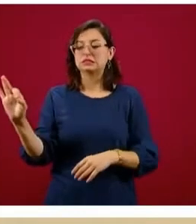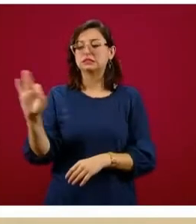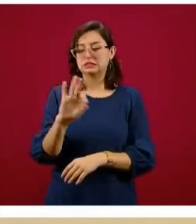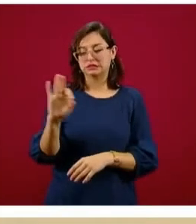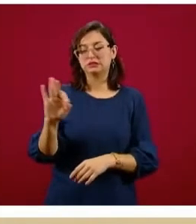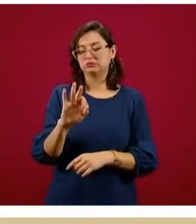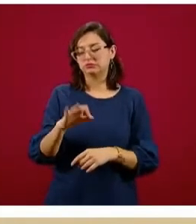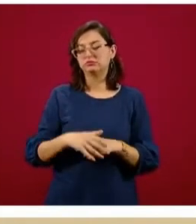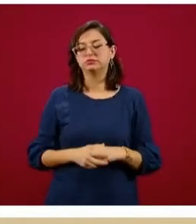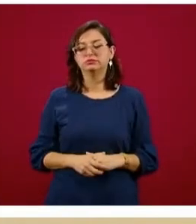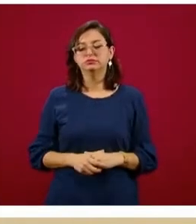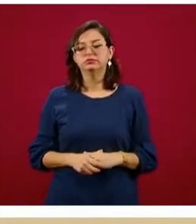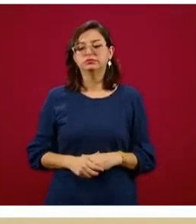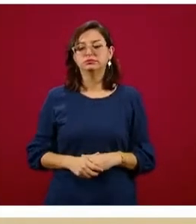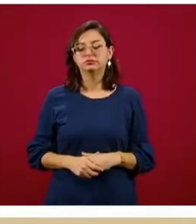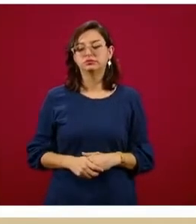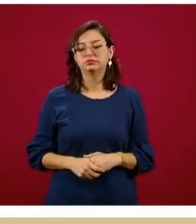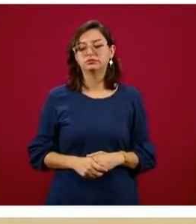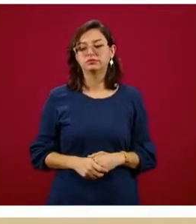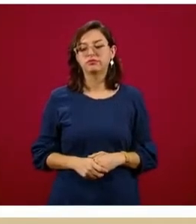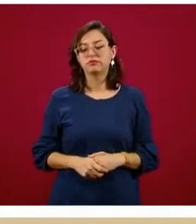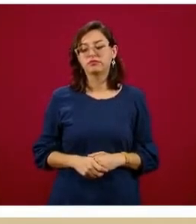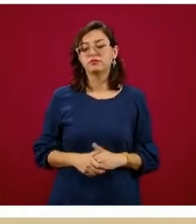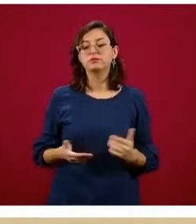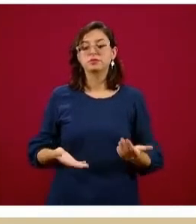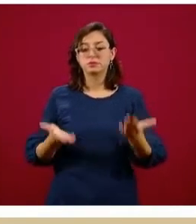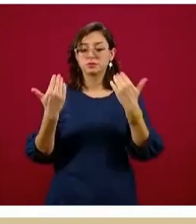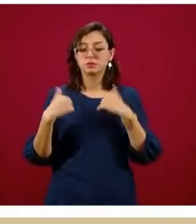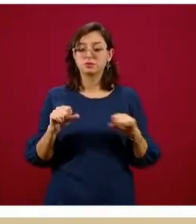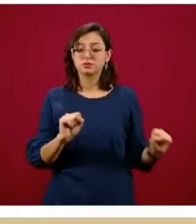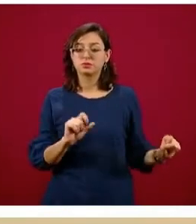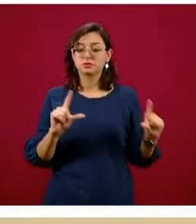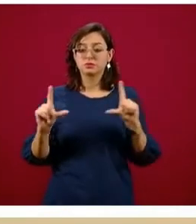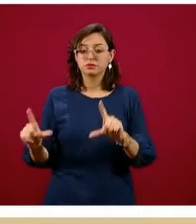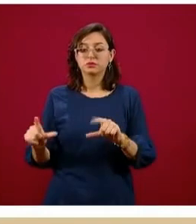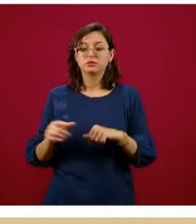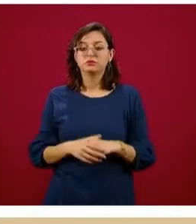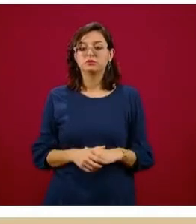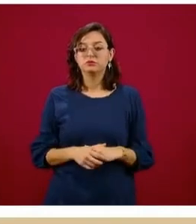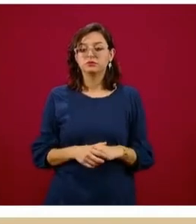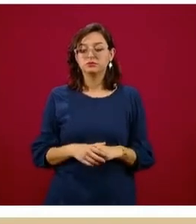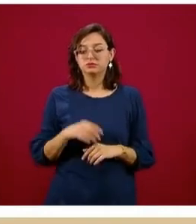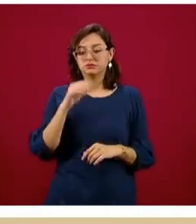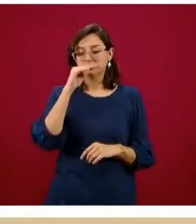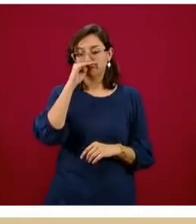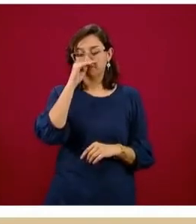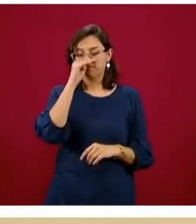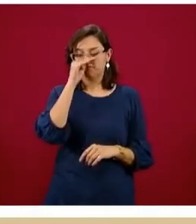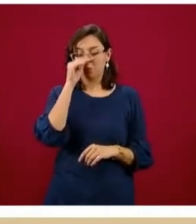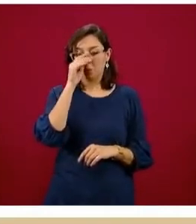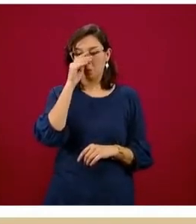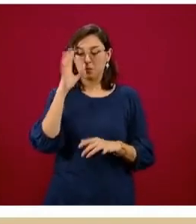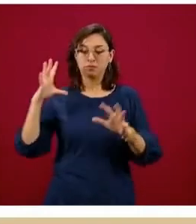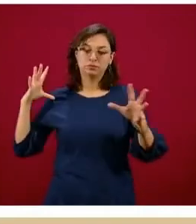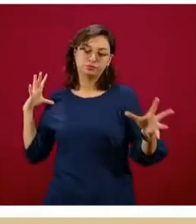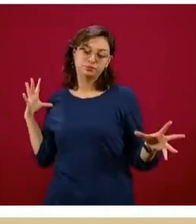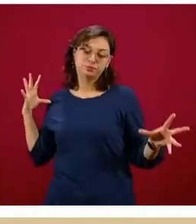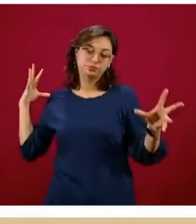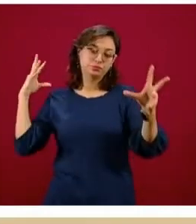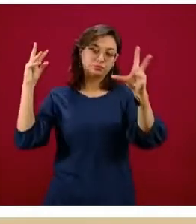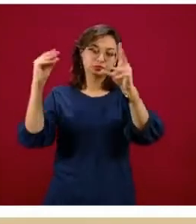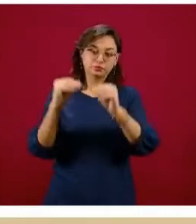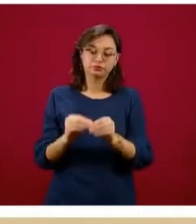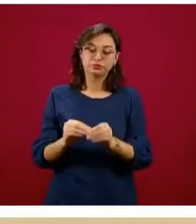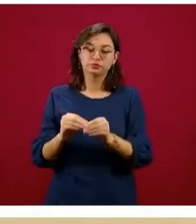en el reporte. En la siguiente diapositiva veremos la carga acumulada de casos